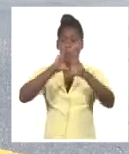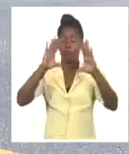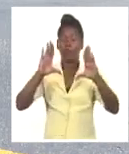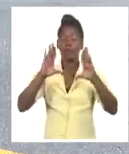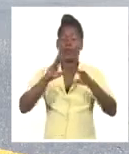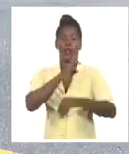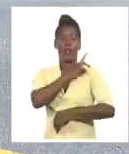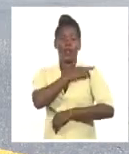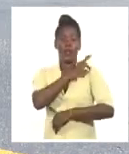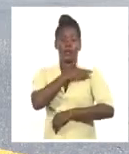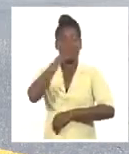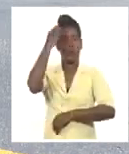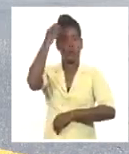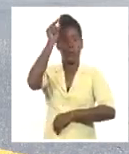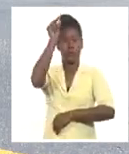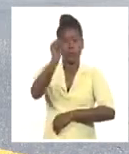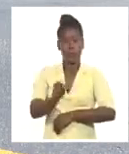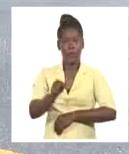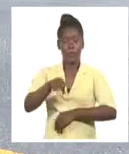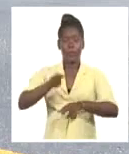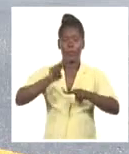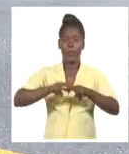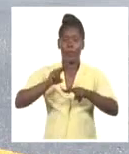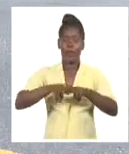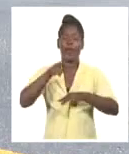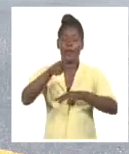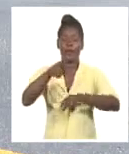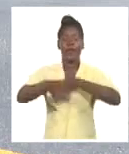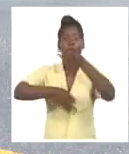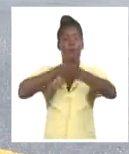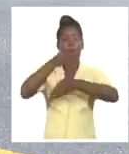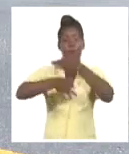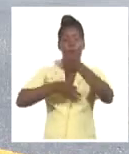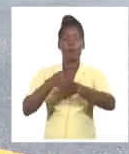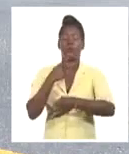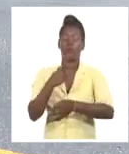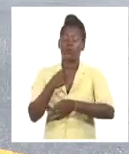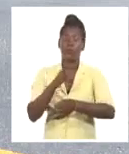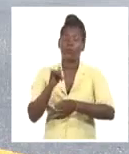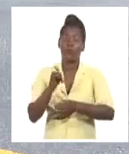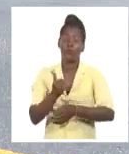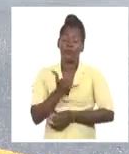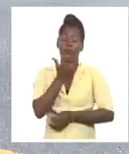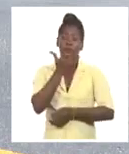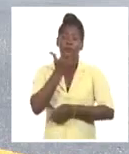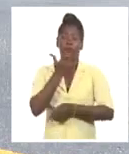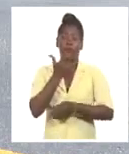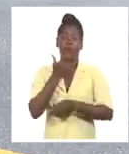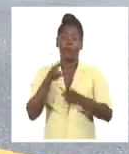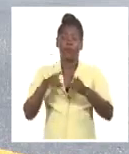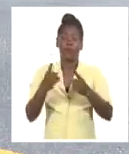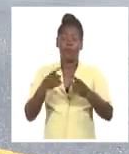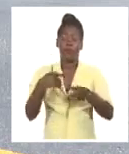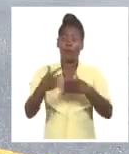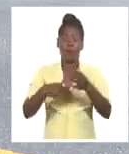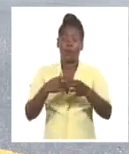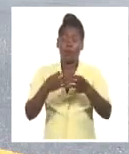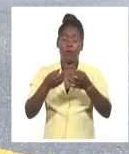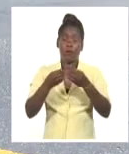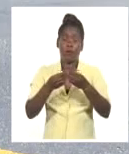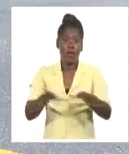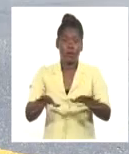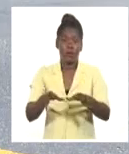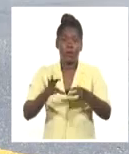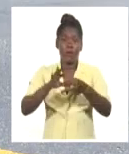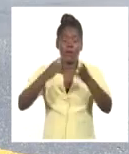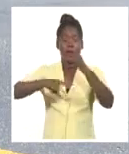vicegobernadora Janet Hernández, quien aseguraba que este es un accidente de grandes proporciones y que hasta el